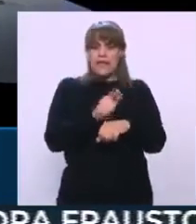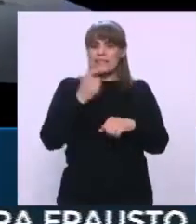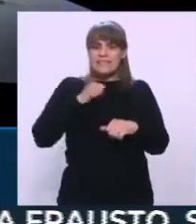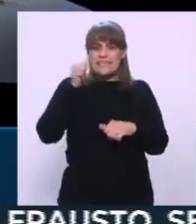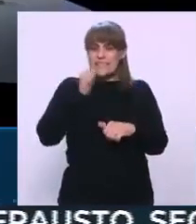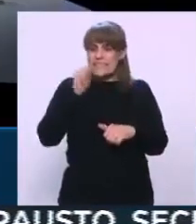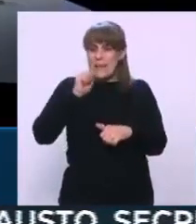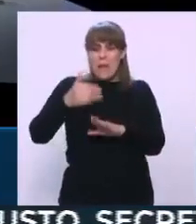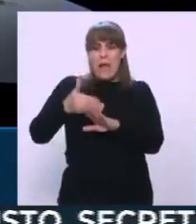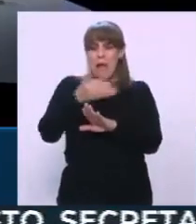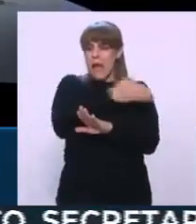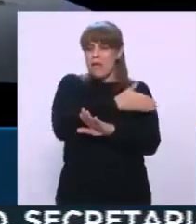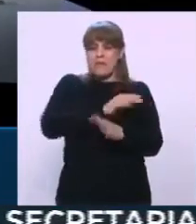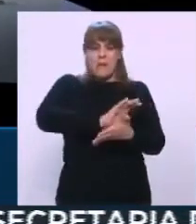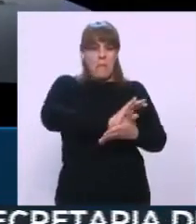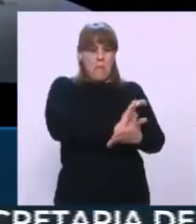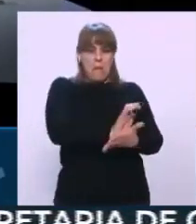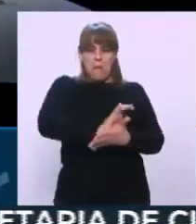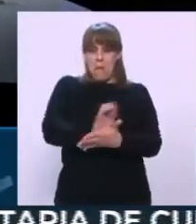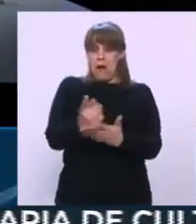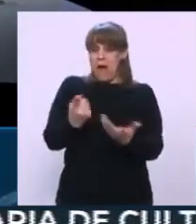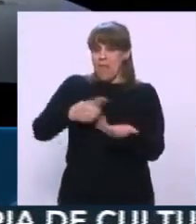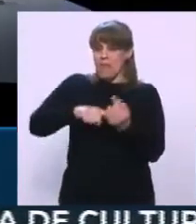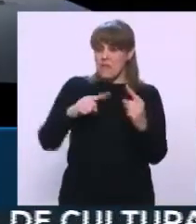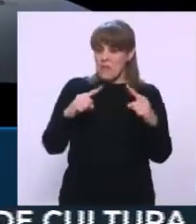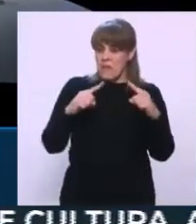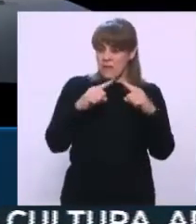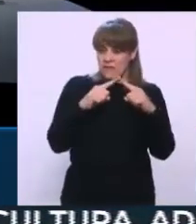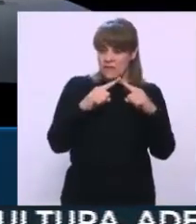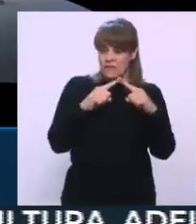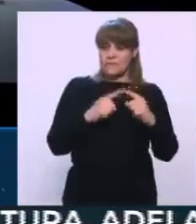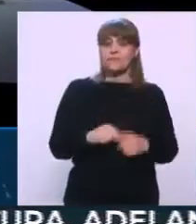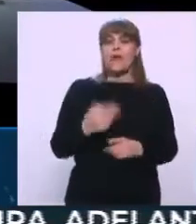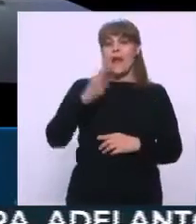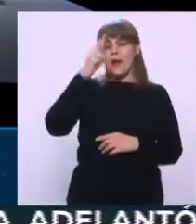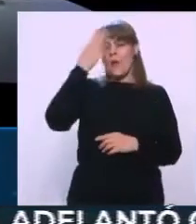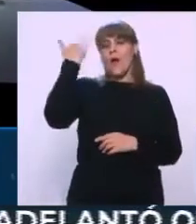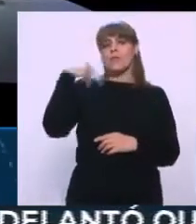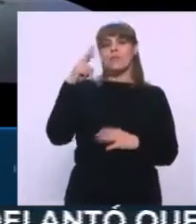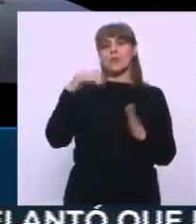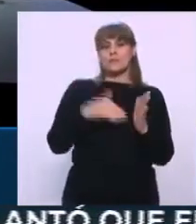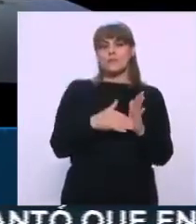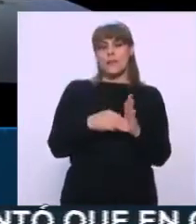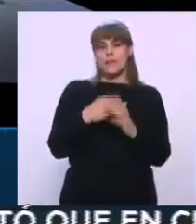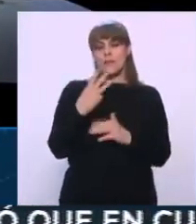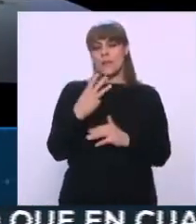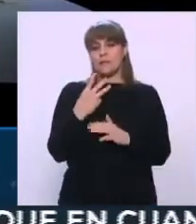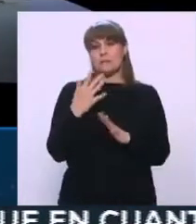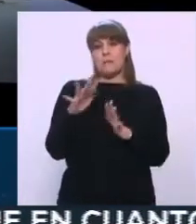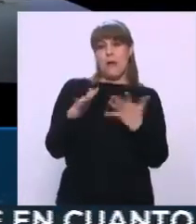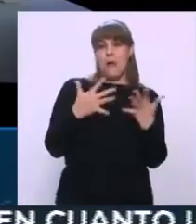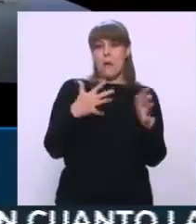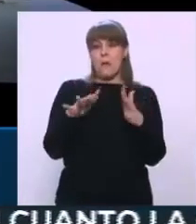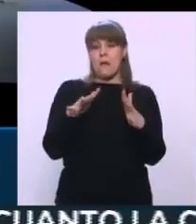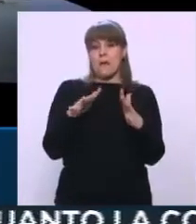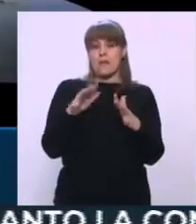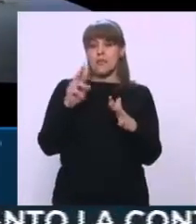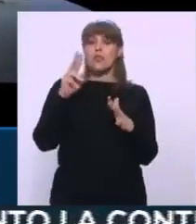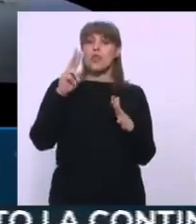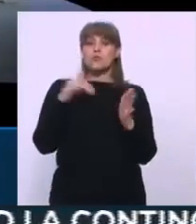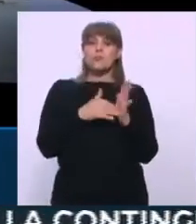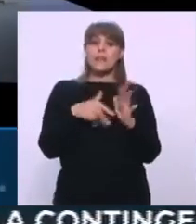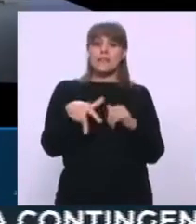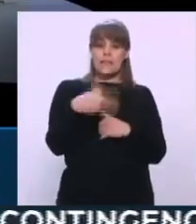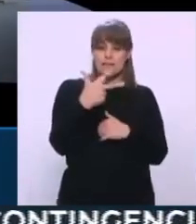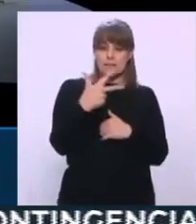rechazada por el conjunto de la Iglesia. Recordemos, en 2013, estamos hablando ya casi 7 años